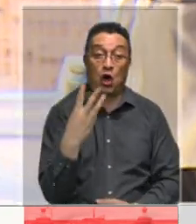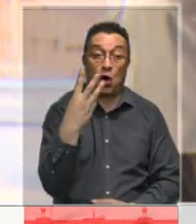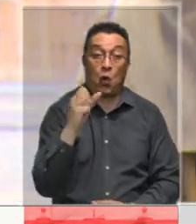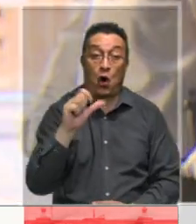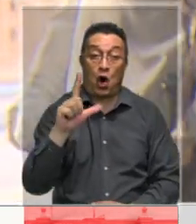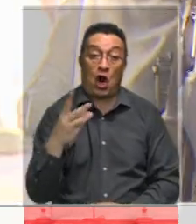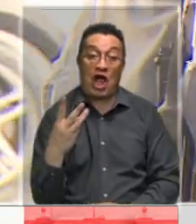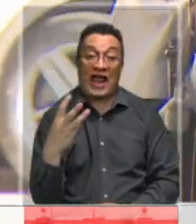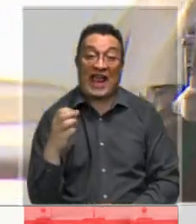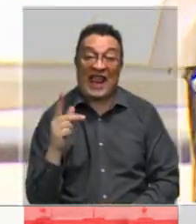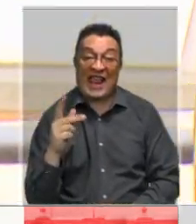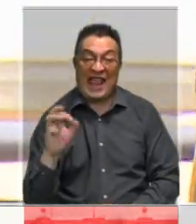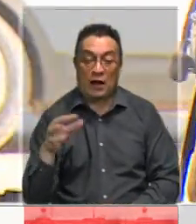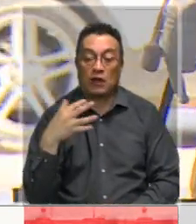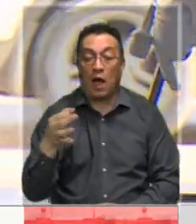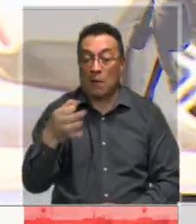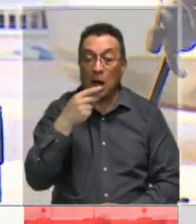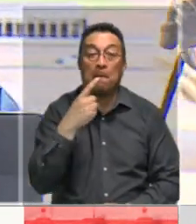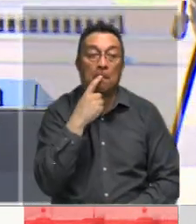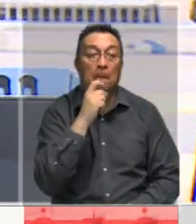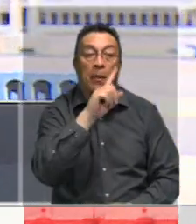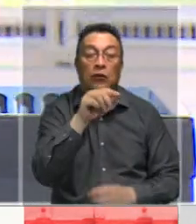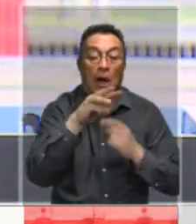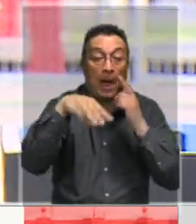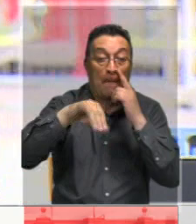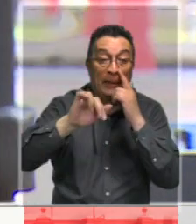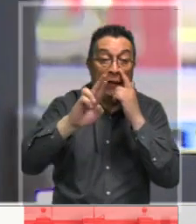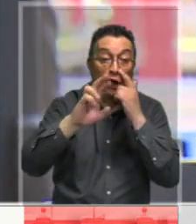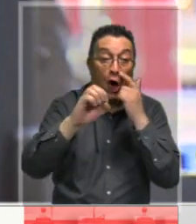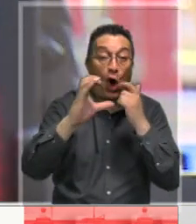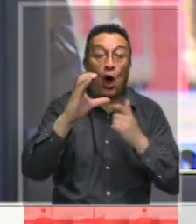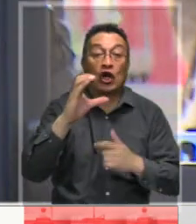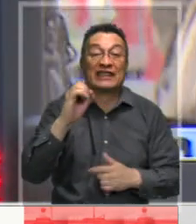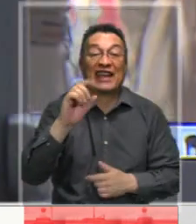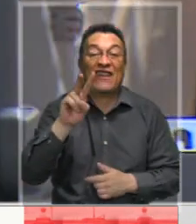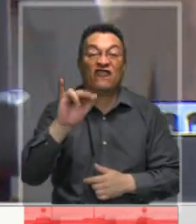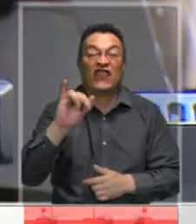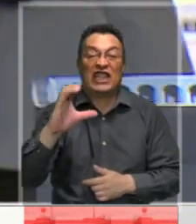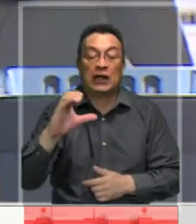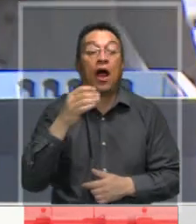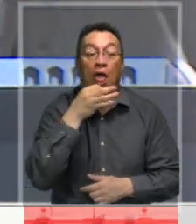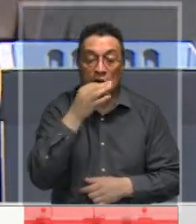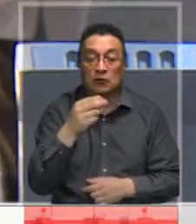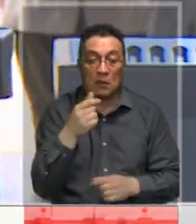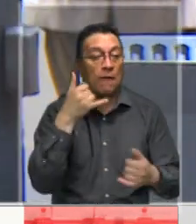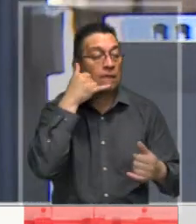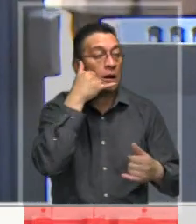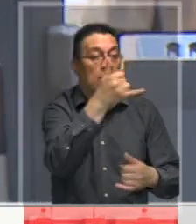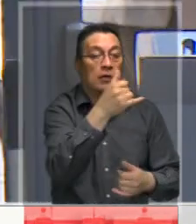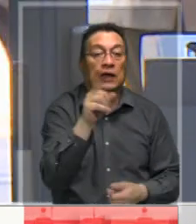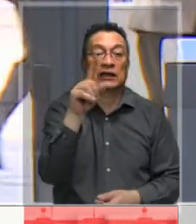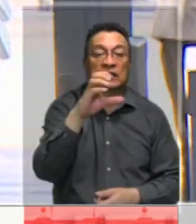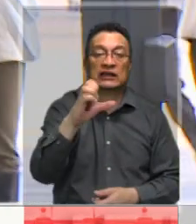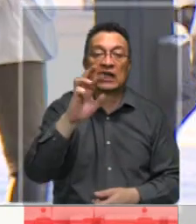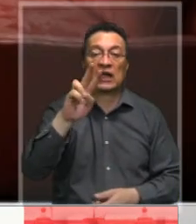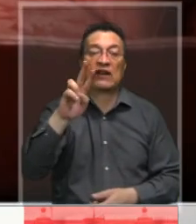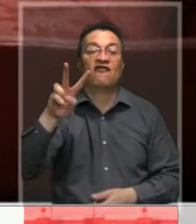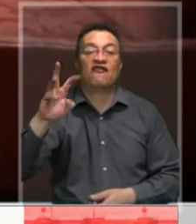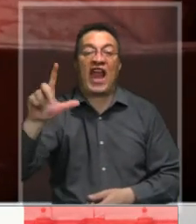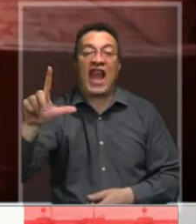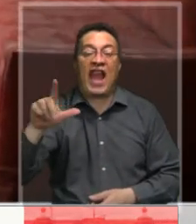que había preguntado, Vlado Mirosevich había preguntado y había hablado con el CERVEL, según esta versión,